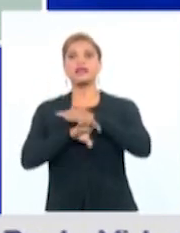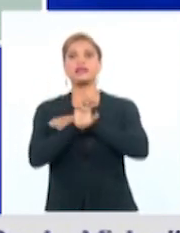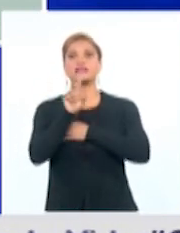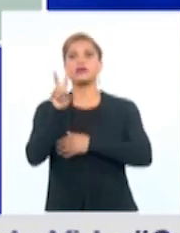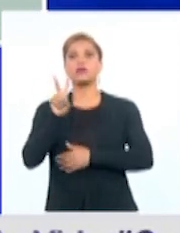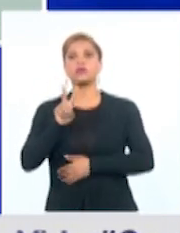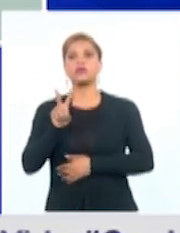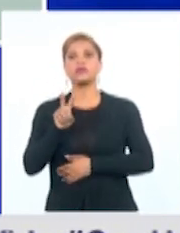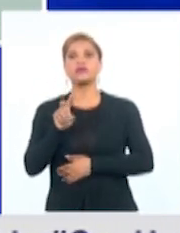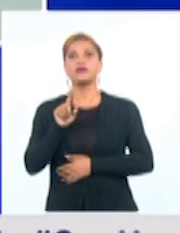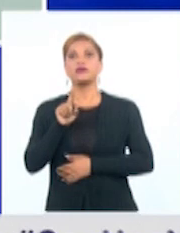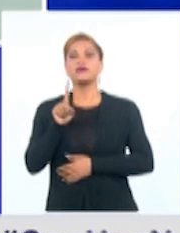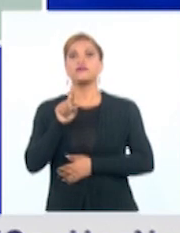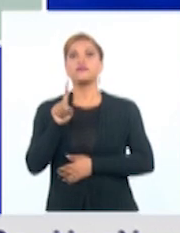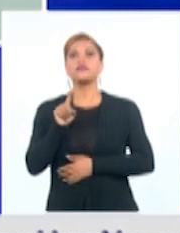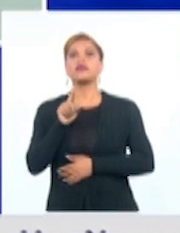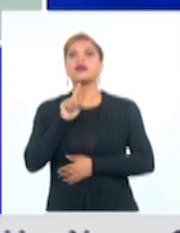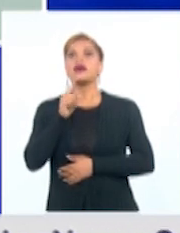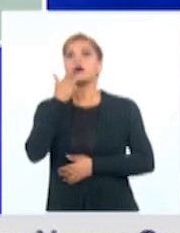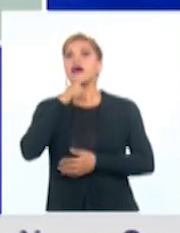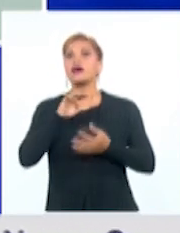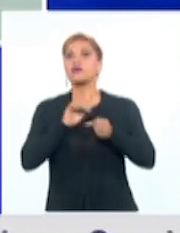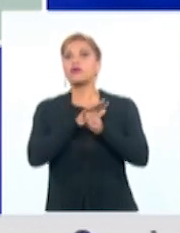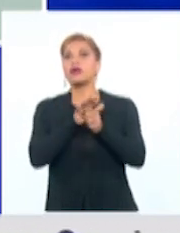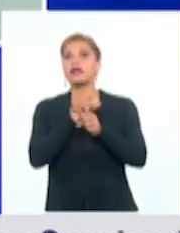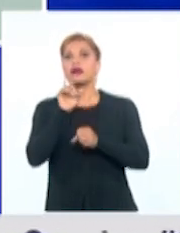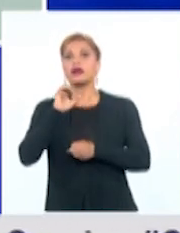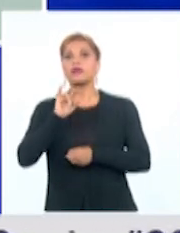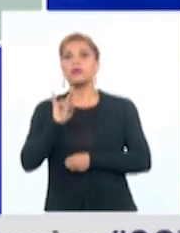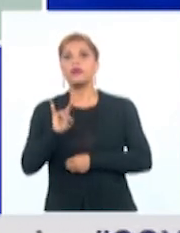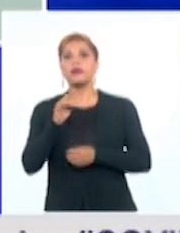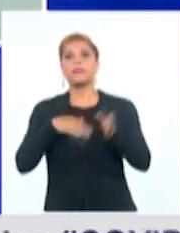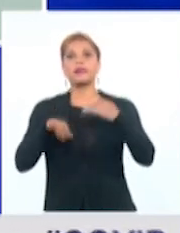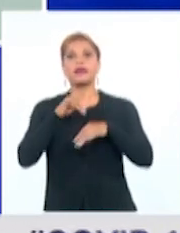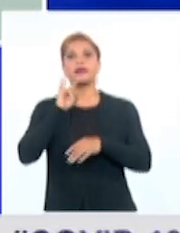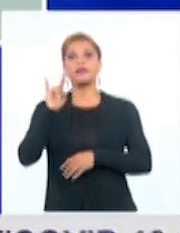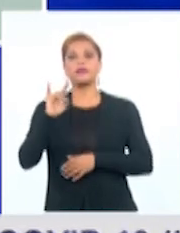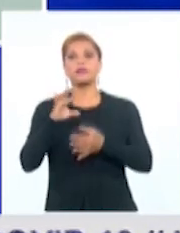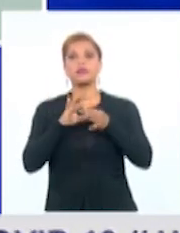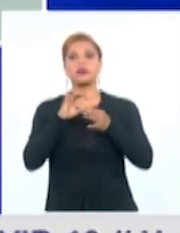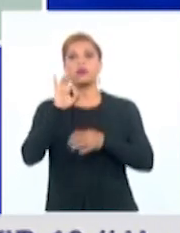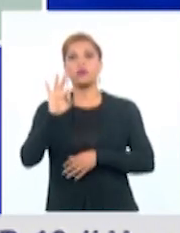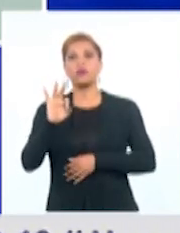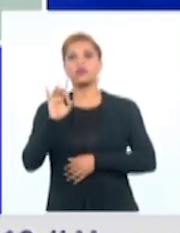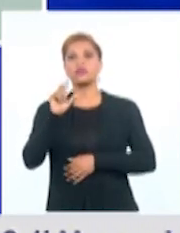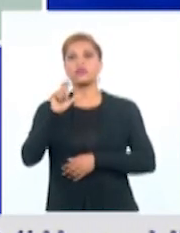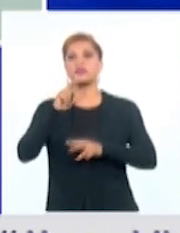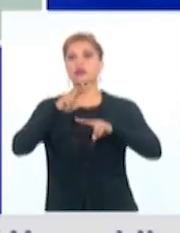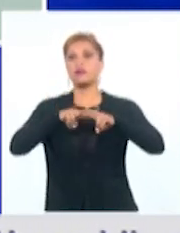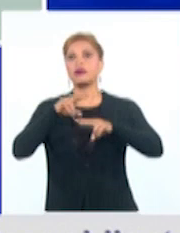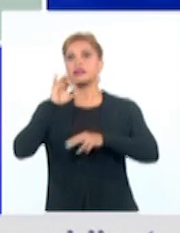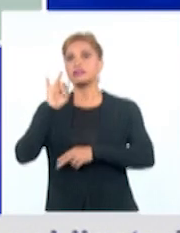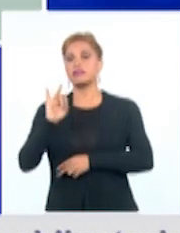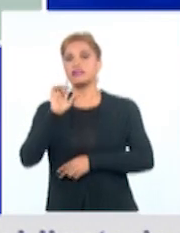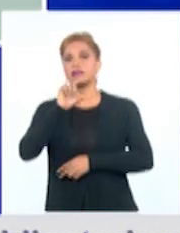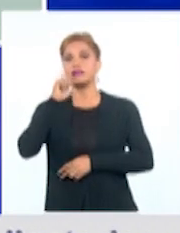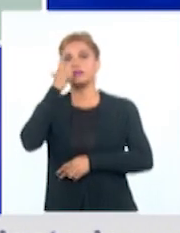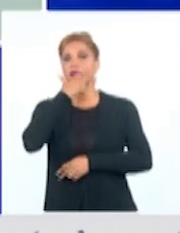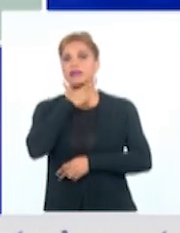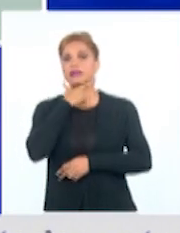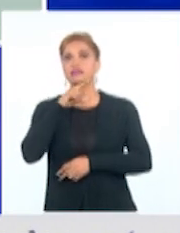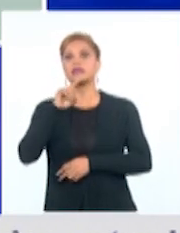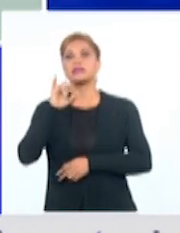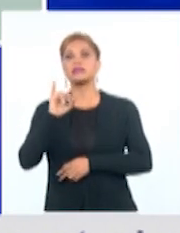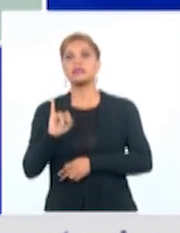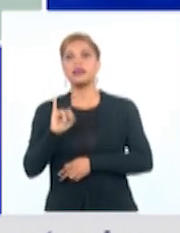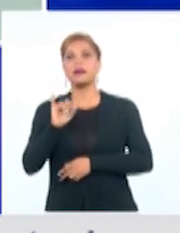y Playa 9 cada una, Guanabacoa 8, Centro Habana 7 casos positivos, La Lisa y Marianao, al igual